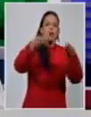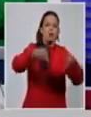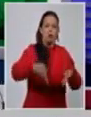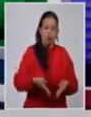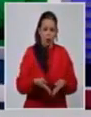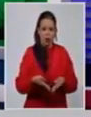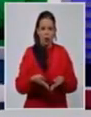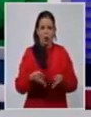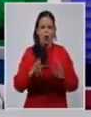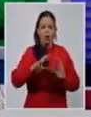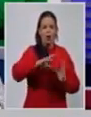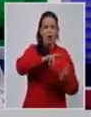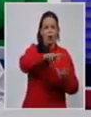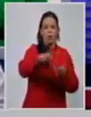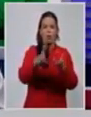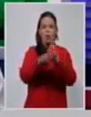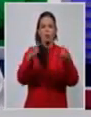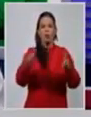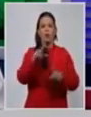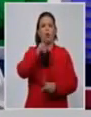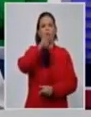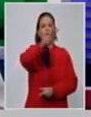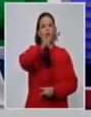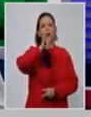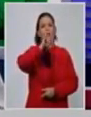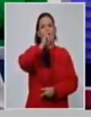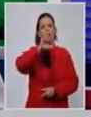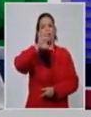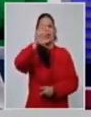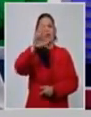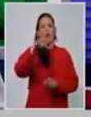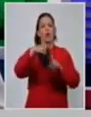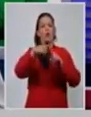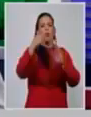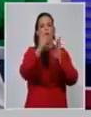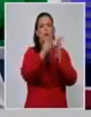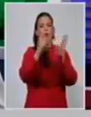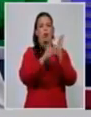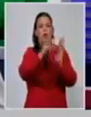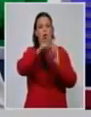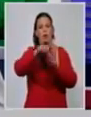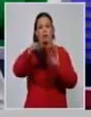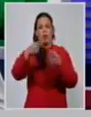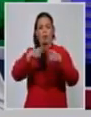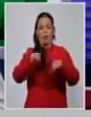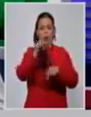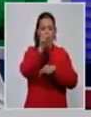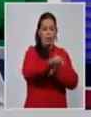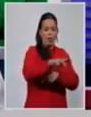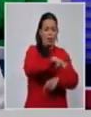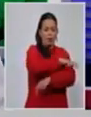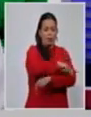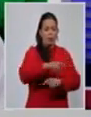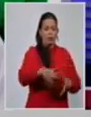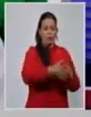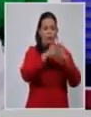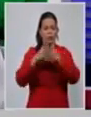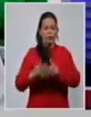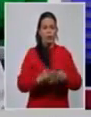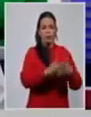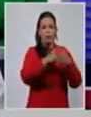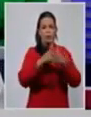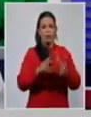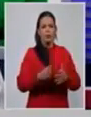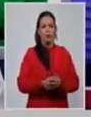se incrementa a 265 por millón de habitantes, y en Estados Unidos a 1.239